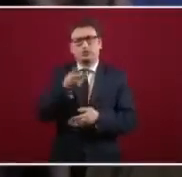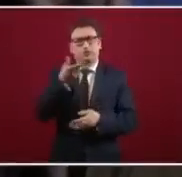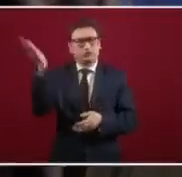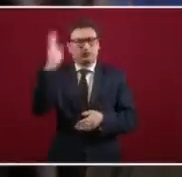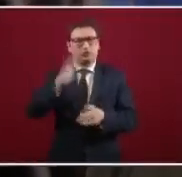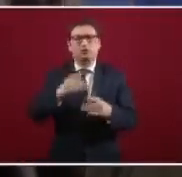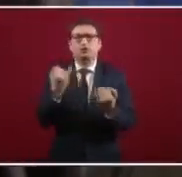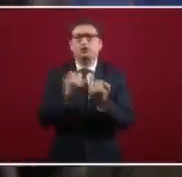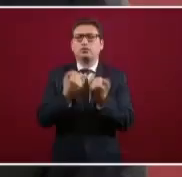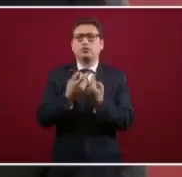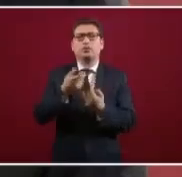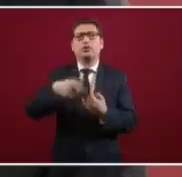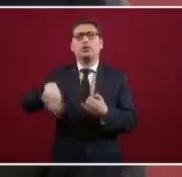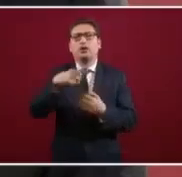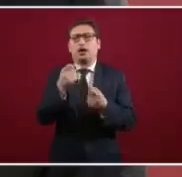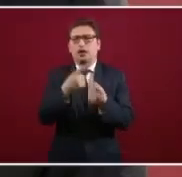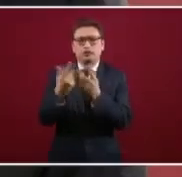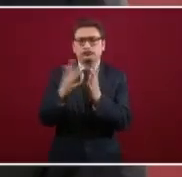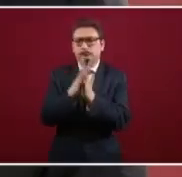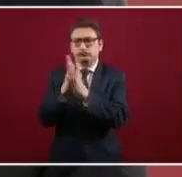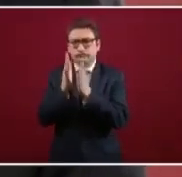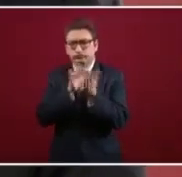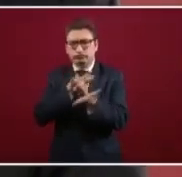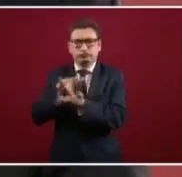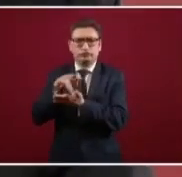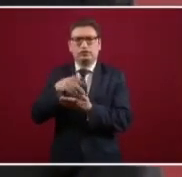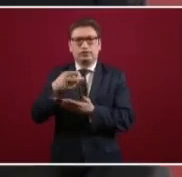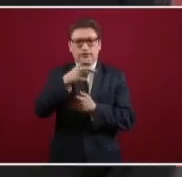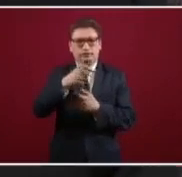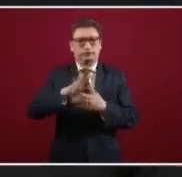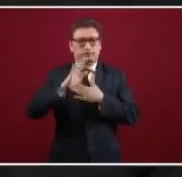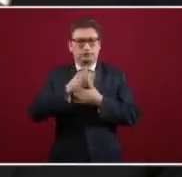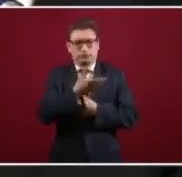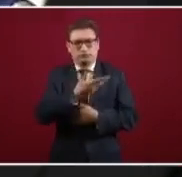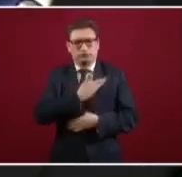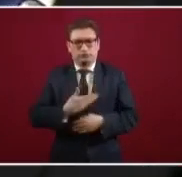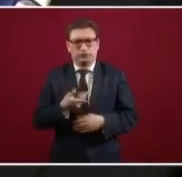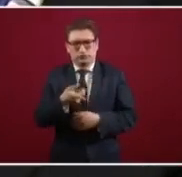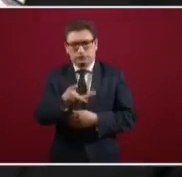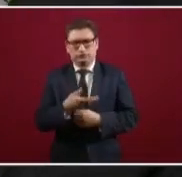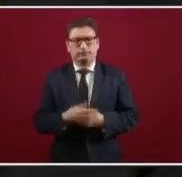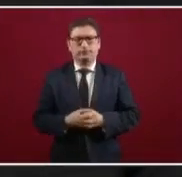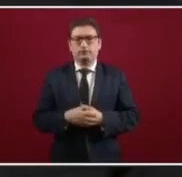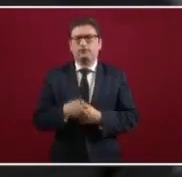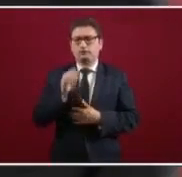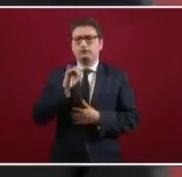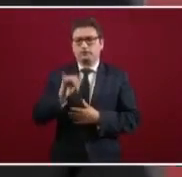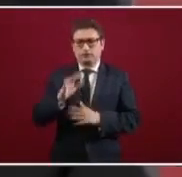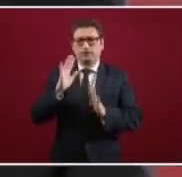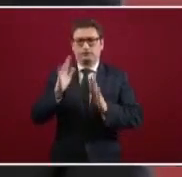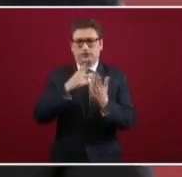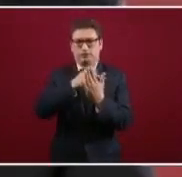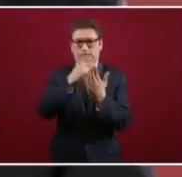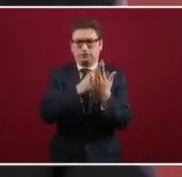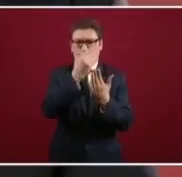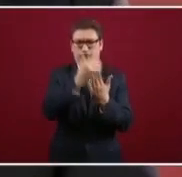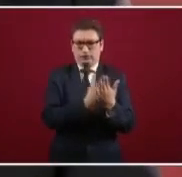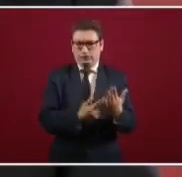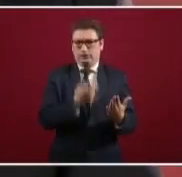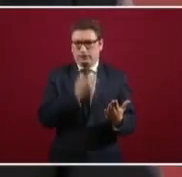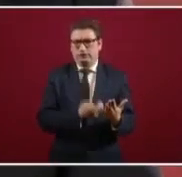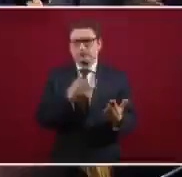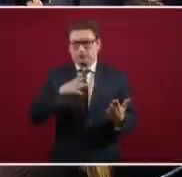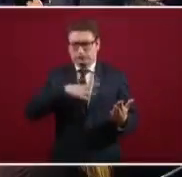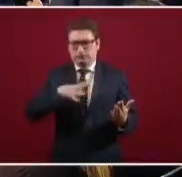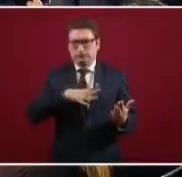participando este es decir en esa parte si hubiera un compromiso de parte de presidentes y ahí está ya un plan incluso